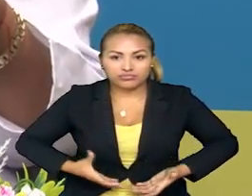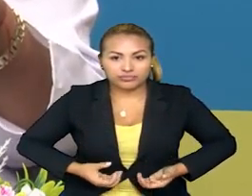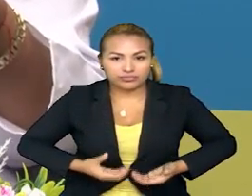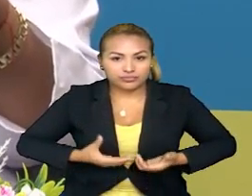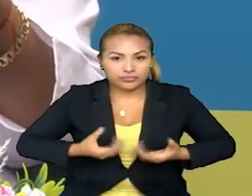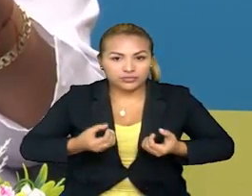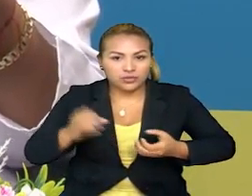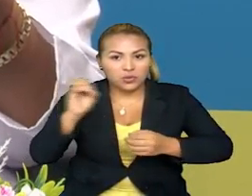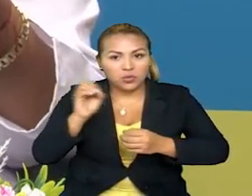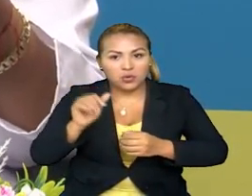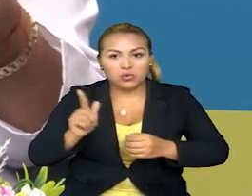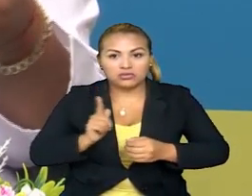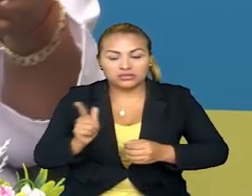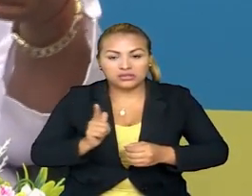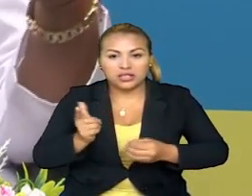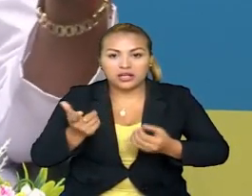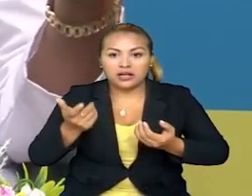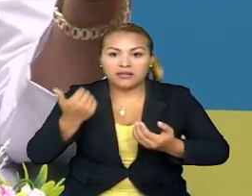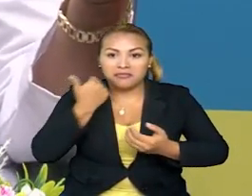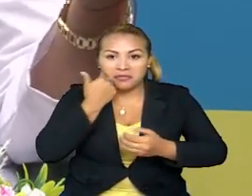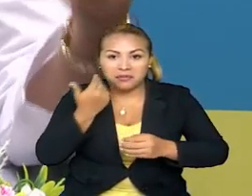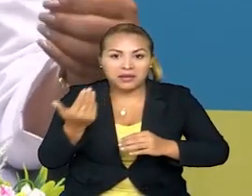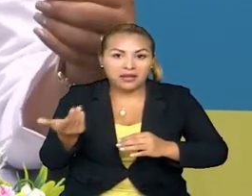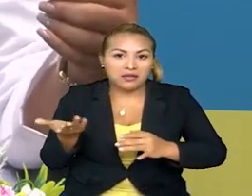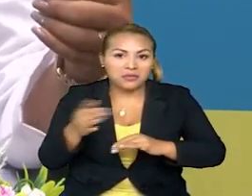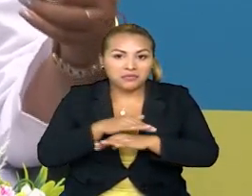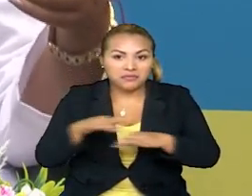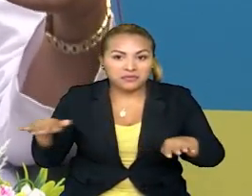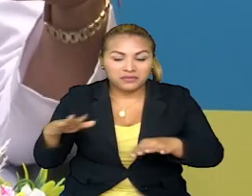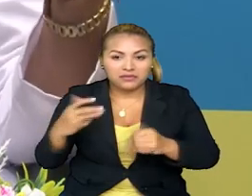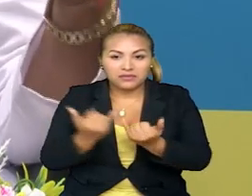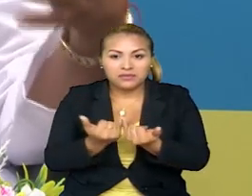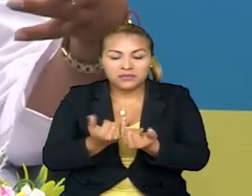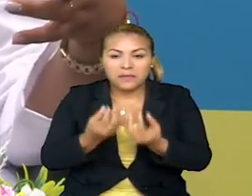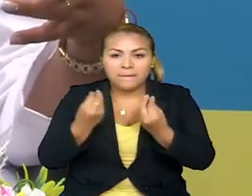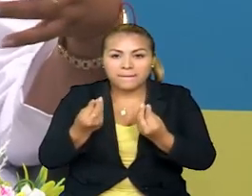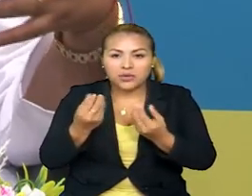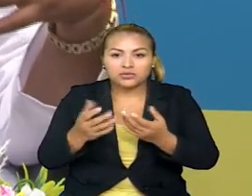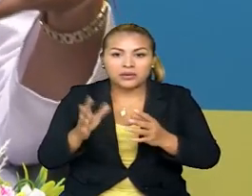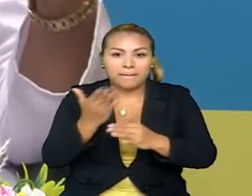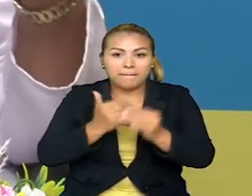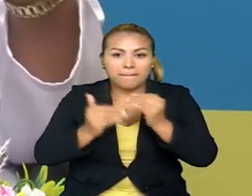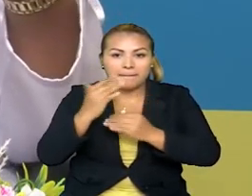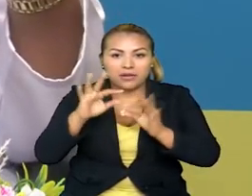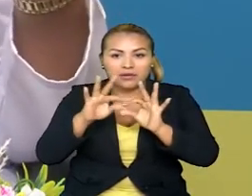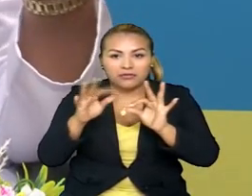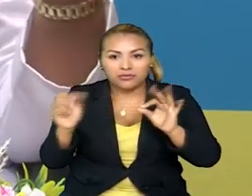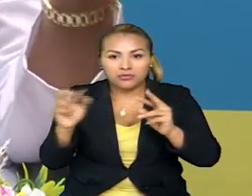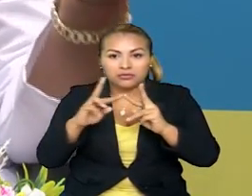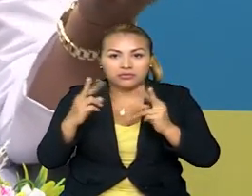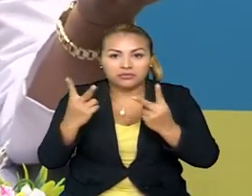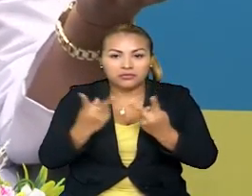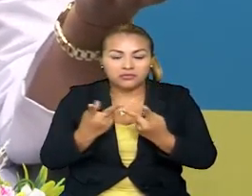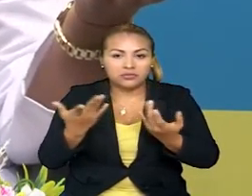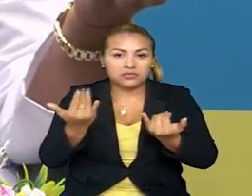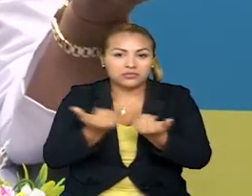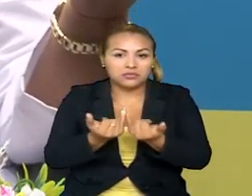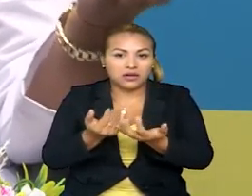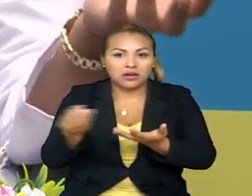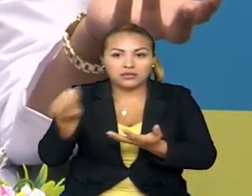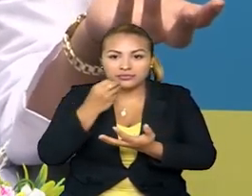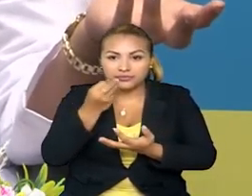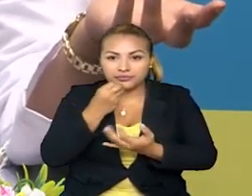es o que tenga alguna enfermedad terminal alimentación baja en proteínas rica en frutas y verduras alimentación rica y